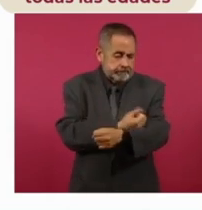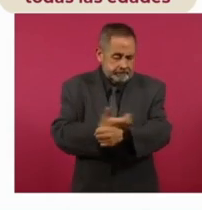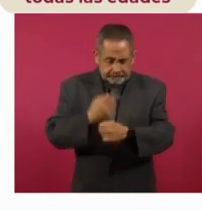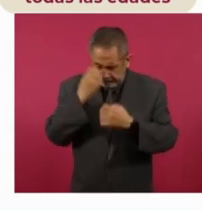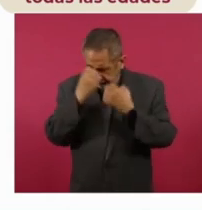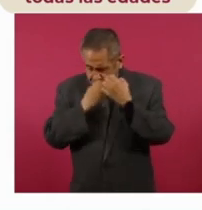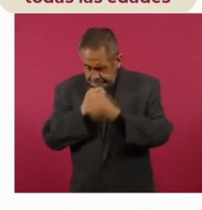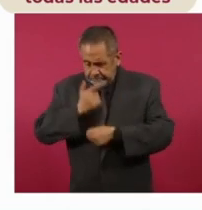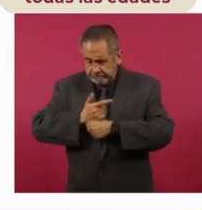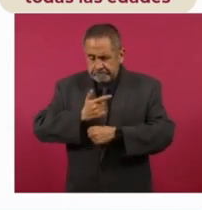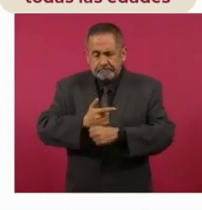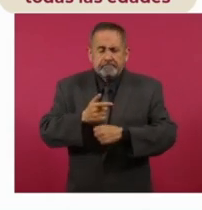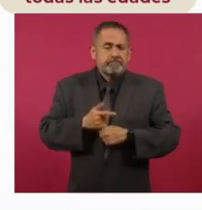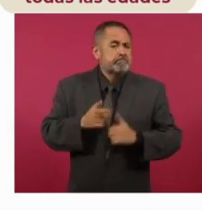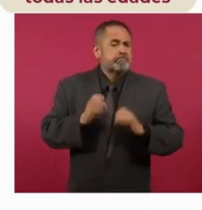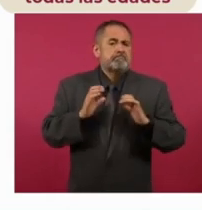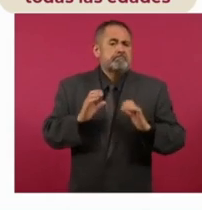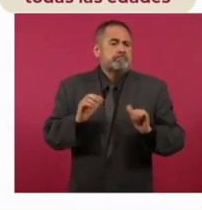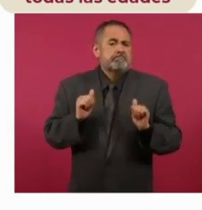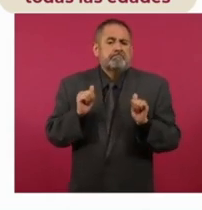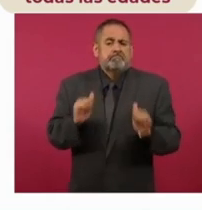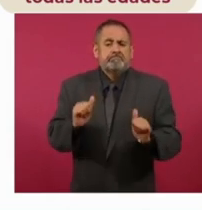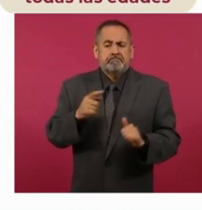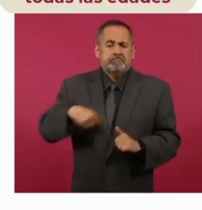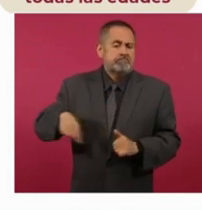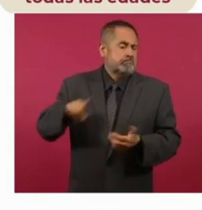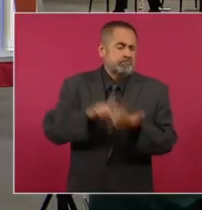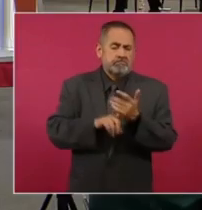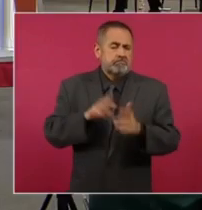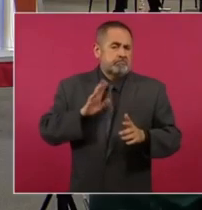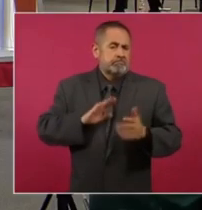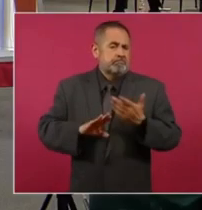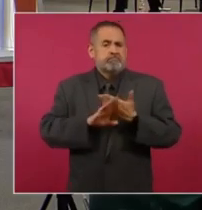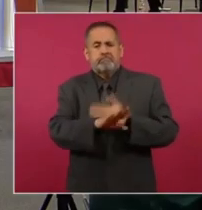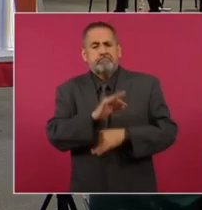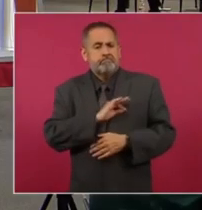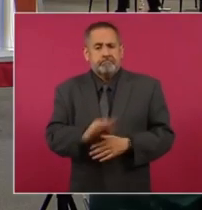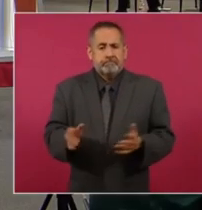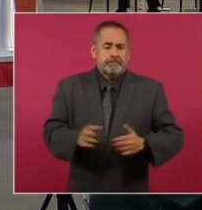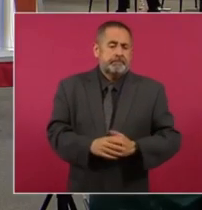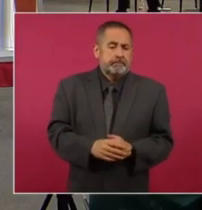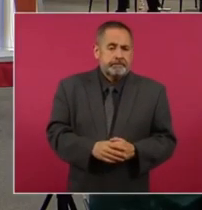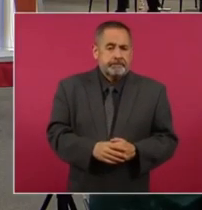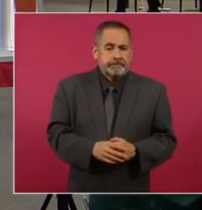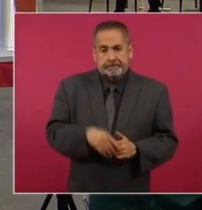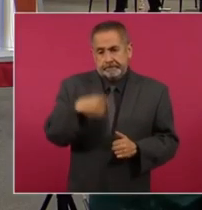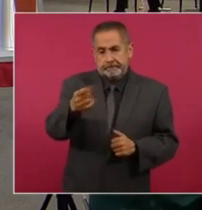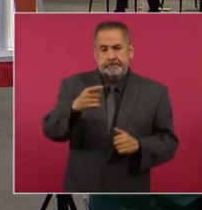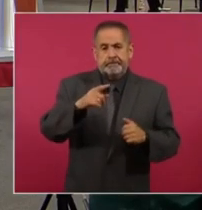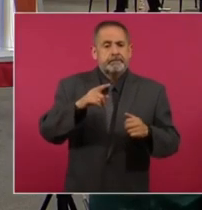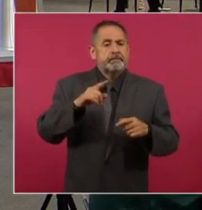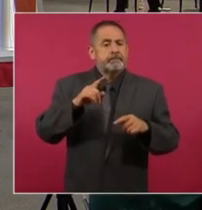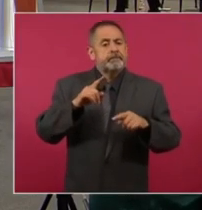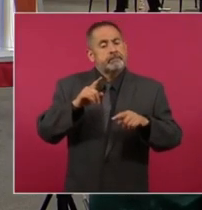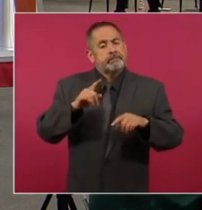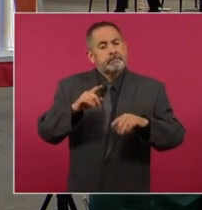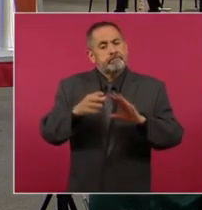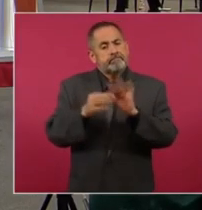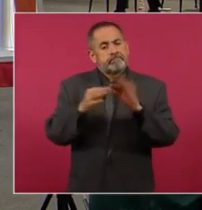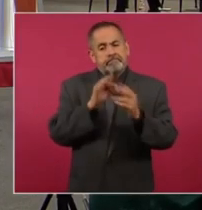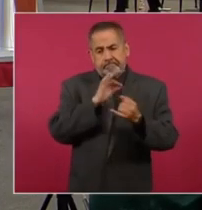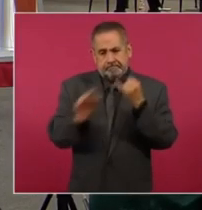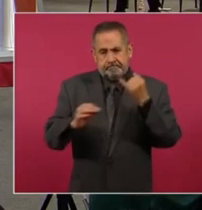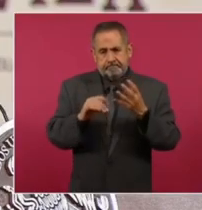la presencia de los anticuerpos. Entonces, alto nivel de inmunidad también. Por último, comentamos que, dado que se cumplen